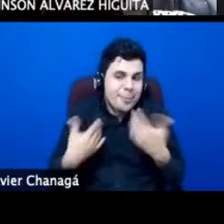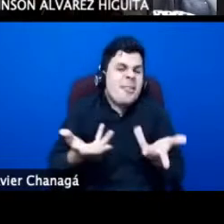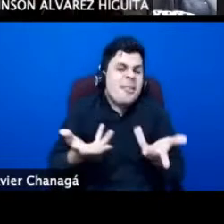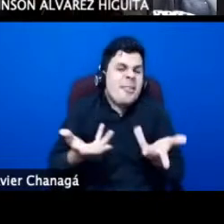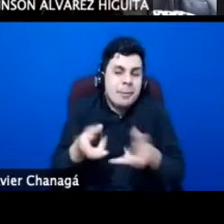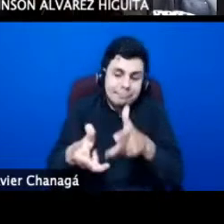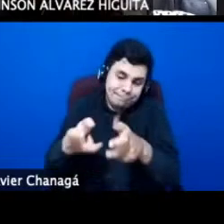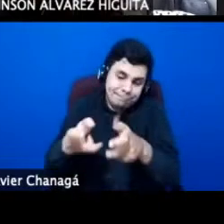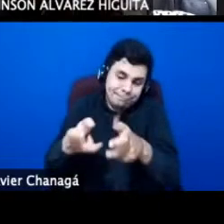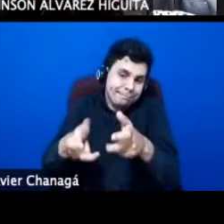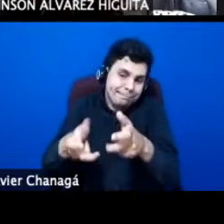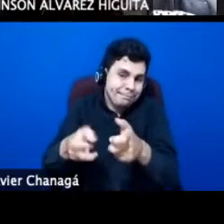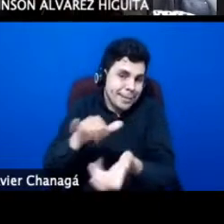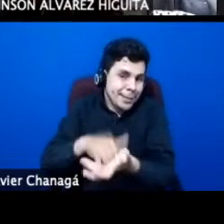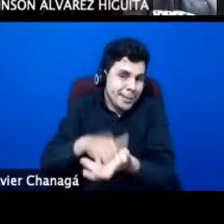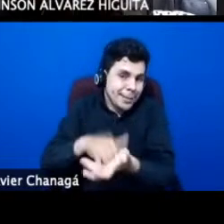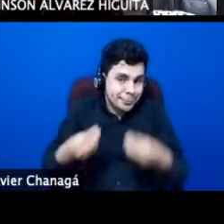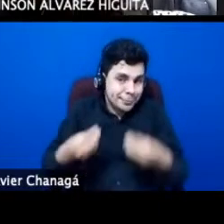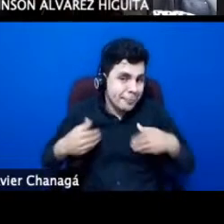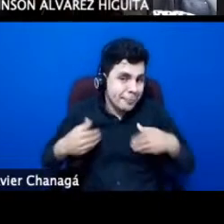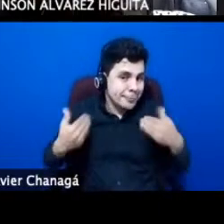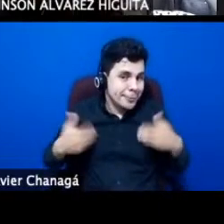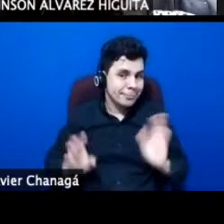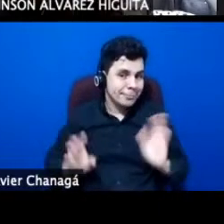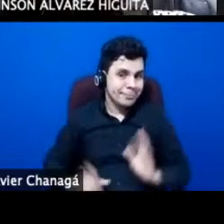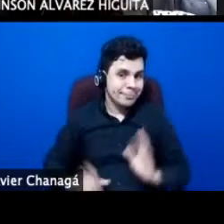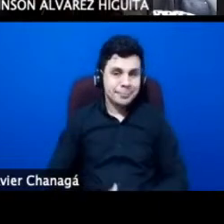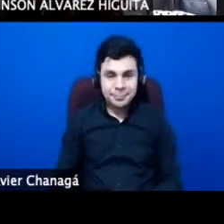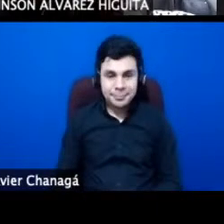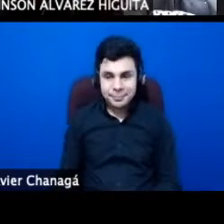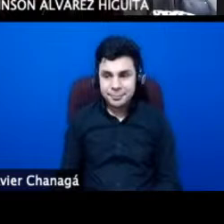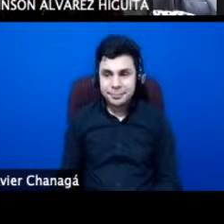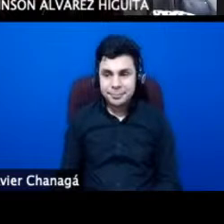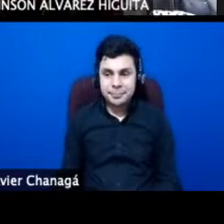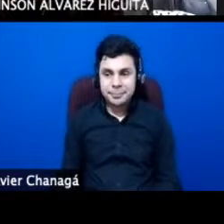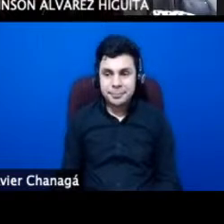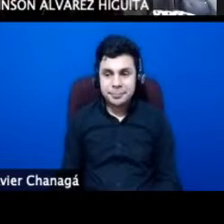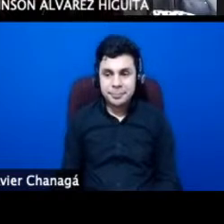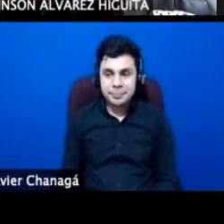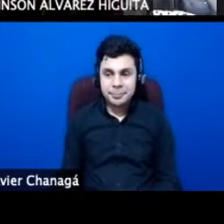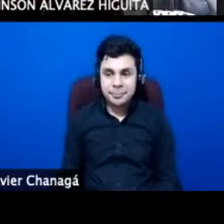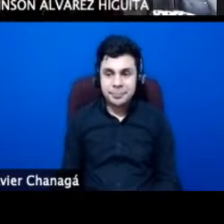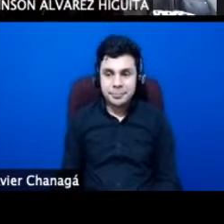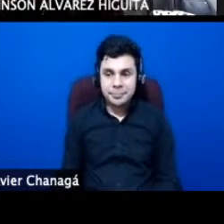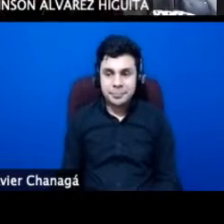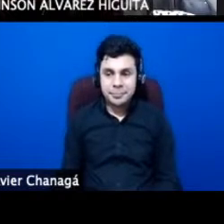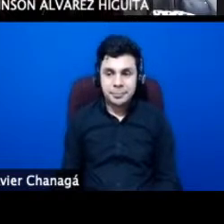nosotros. Thank you. For the workshops we're only online.